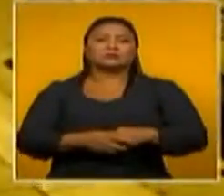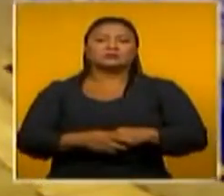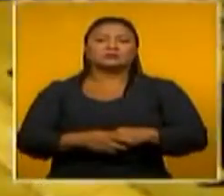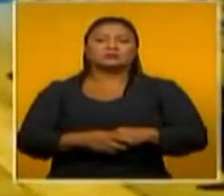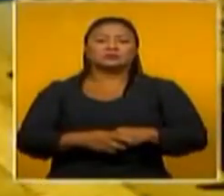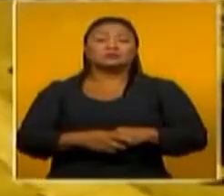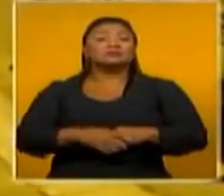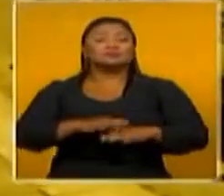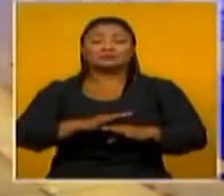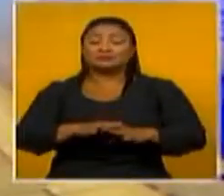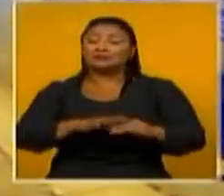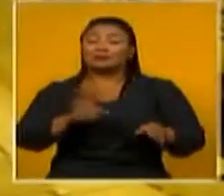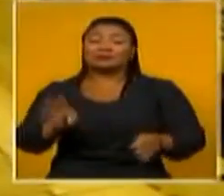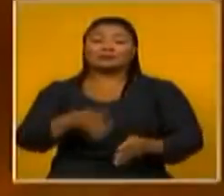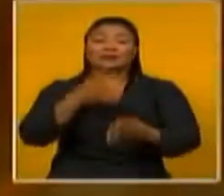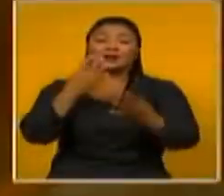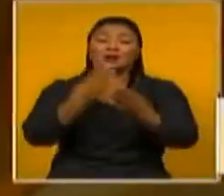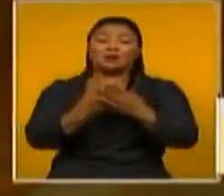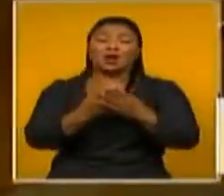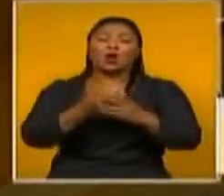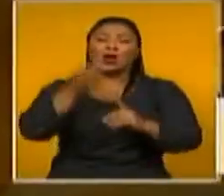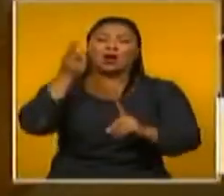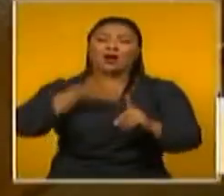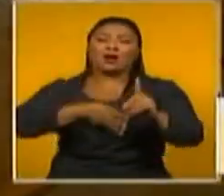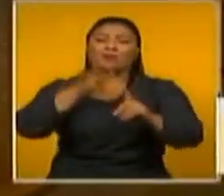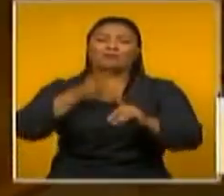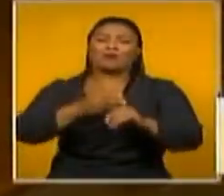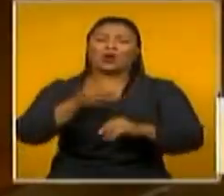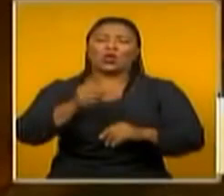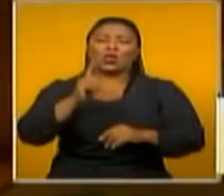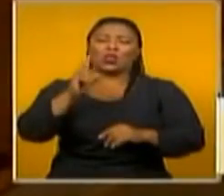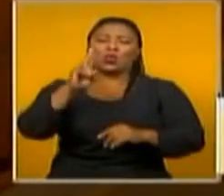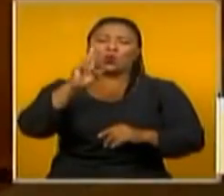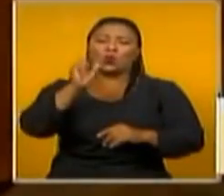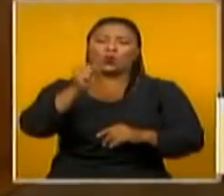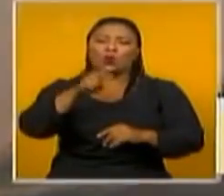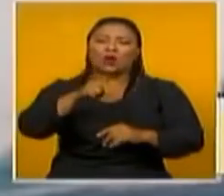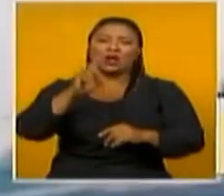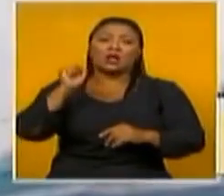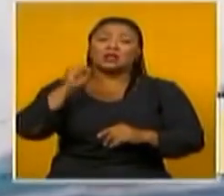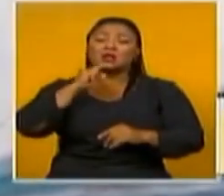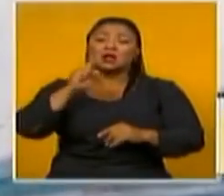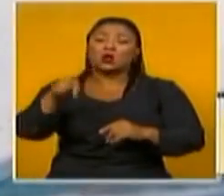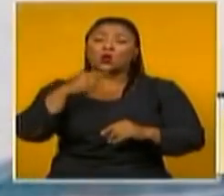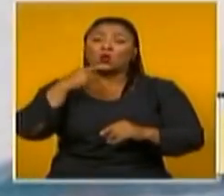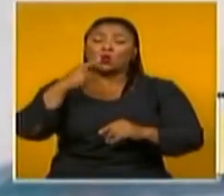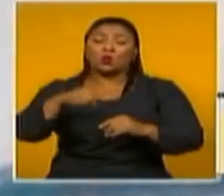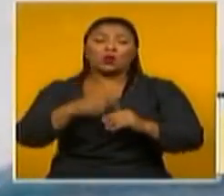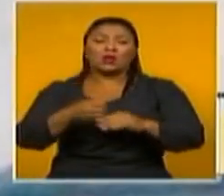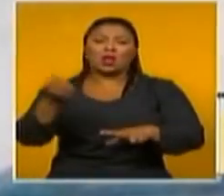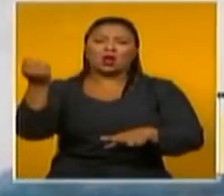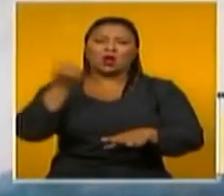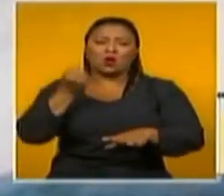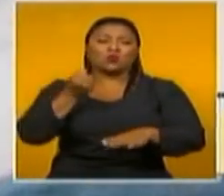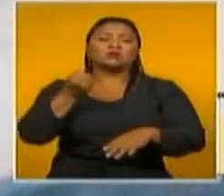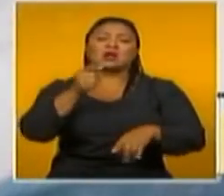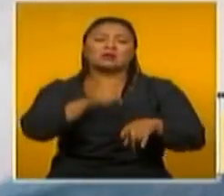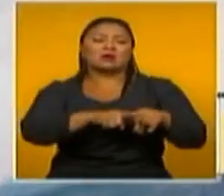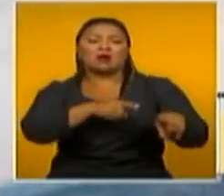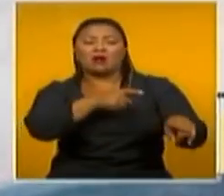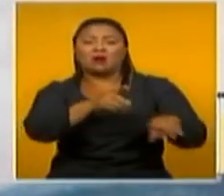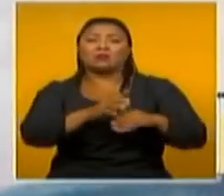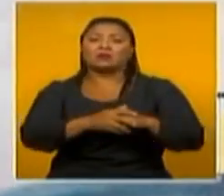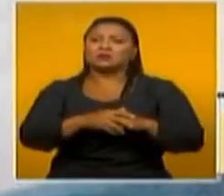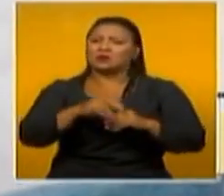Dictaron prisión preventiva contra alias El Duende, el chambero quien habría matado a cuchilladas a Néstor Vergara Argandoña. De acuerdo